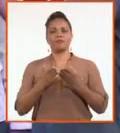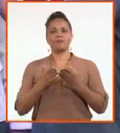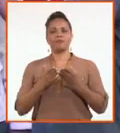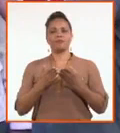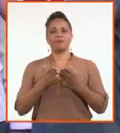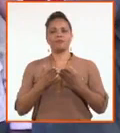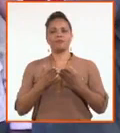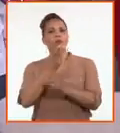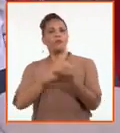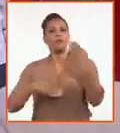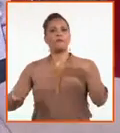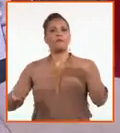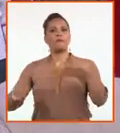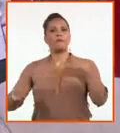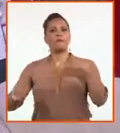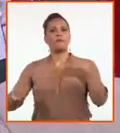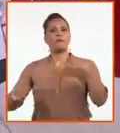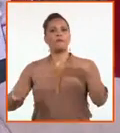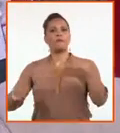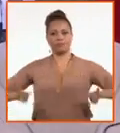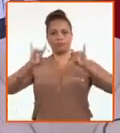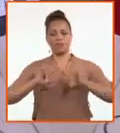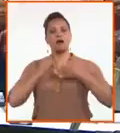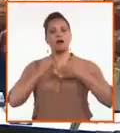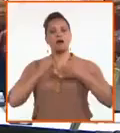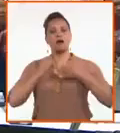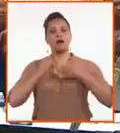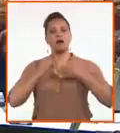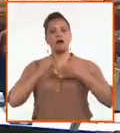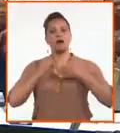ministro de Educación Superior y los aportes realizados en defensa